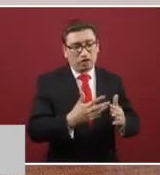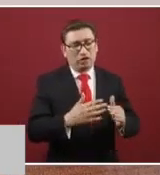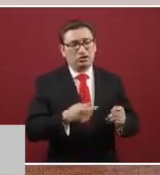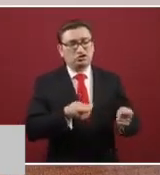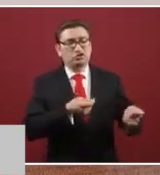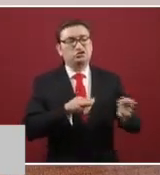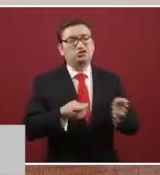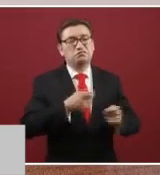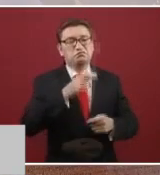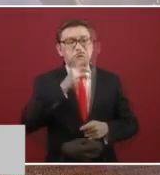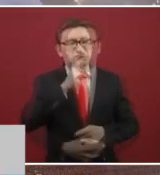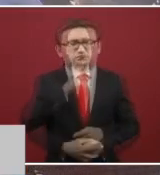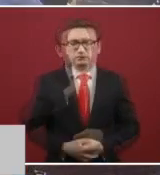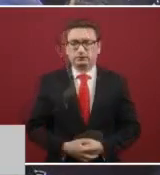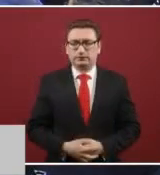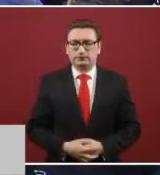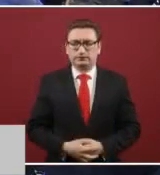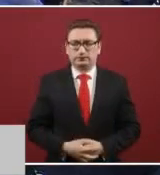1915-1920.